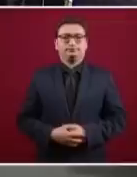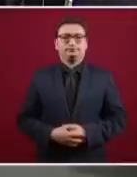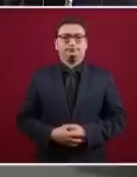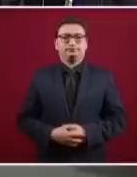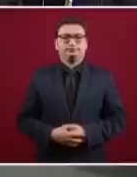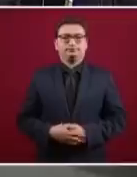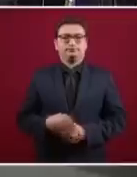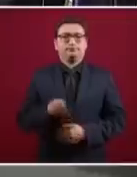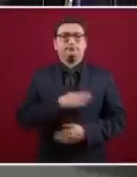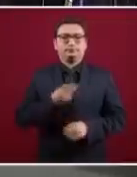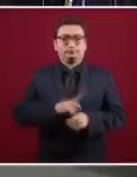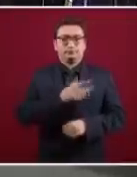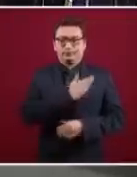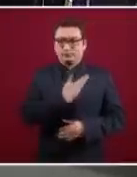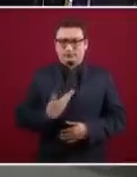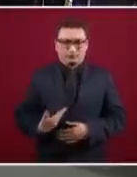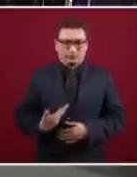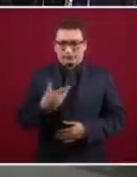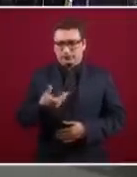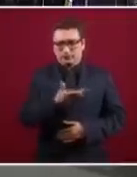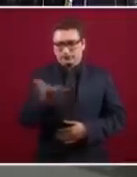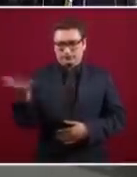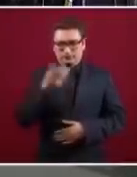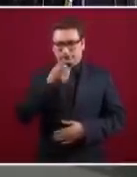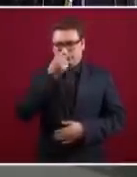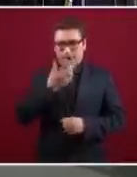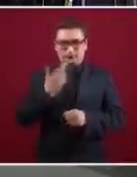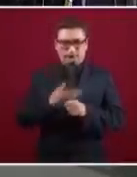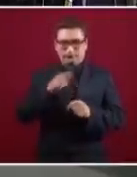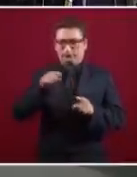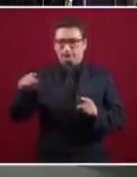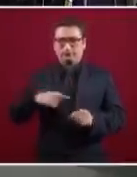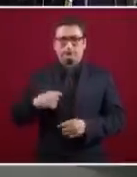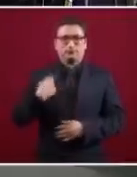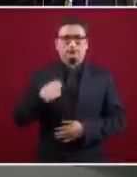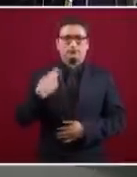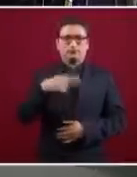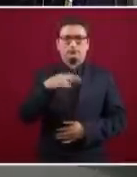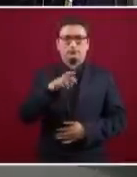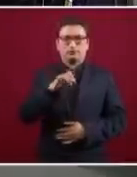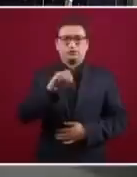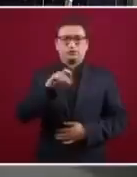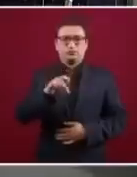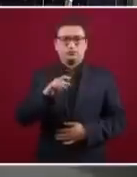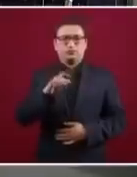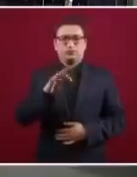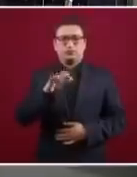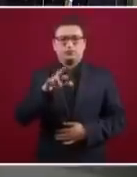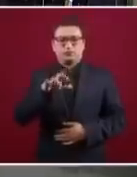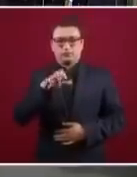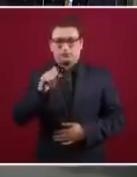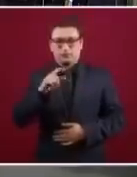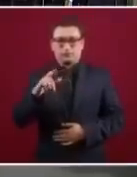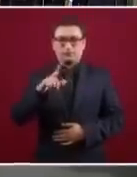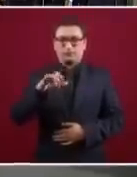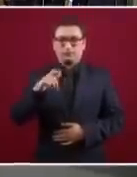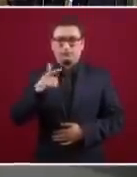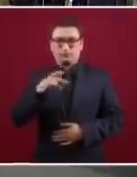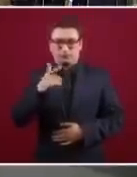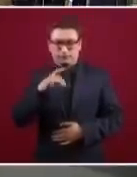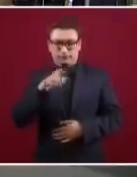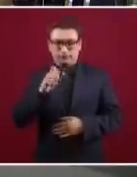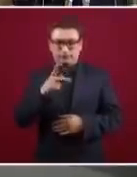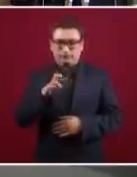muy buenos días presidentes y secretarios ramón flores corresponsal de los ángeles pres de guadalupe lizárraga